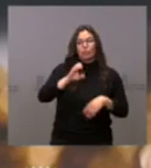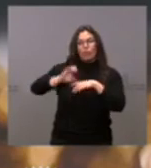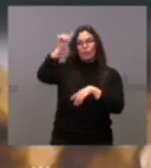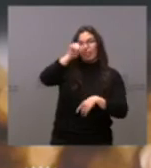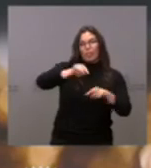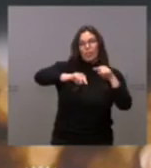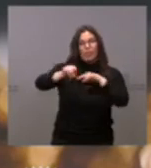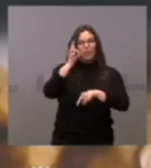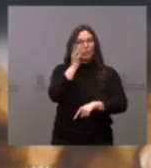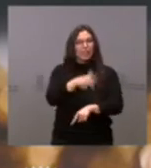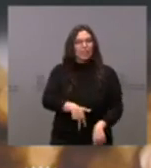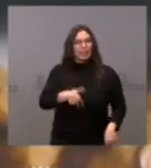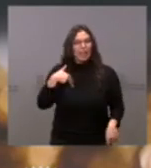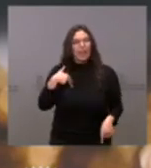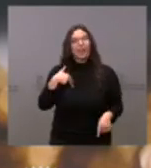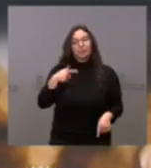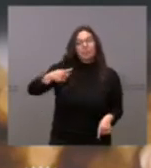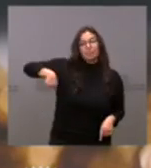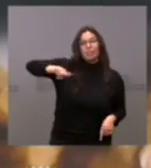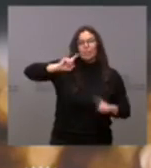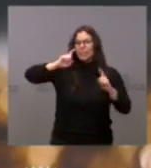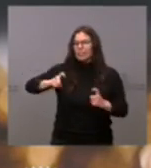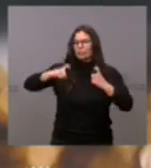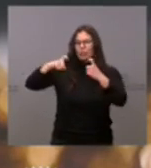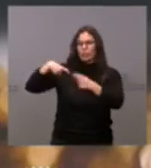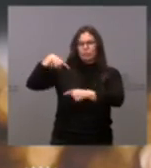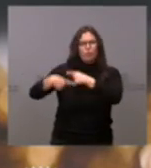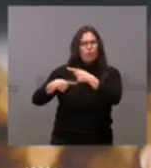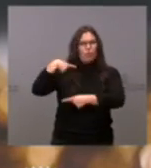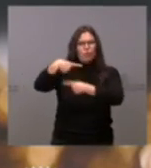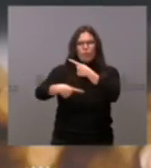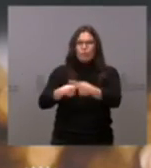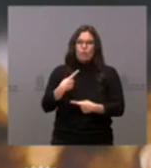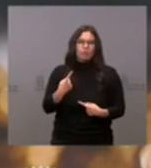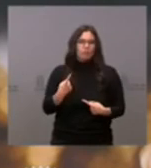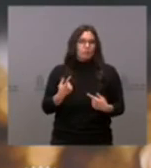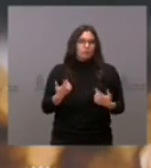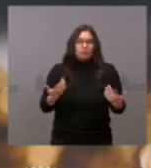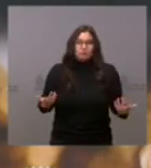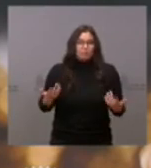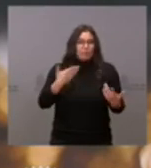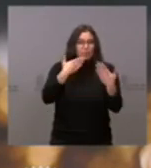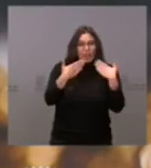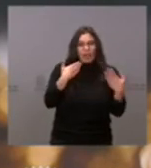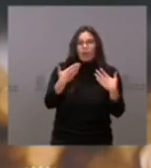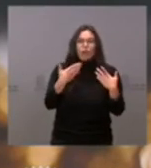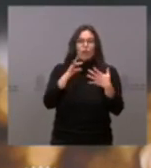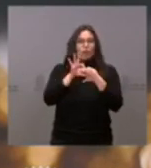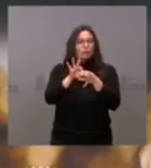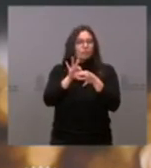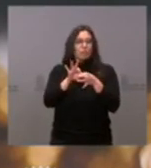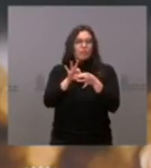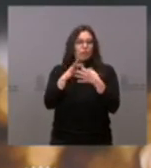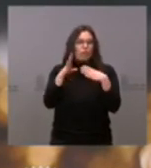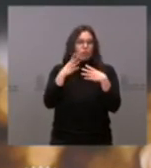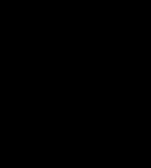directora general que hacen un esfuerzo cotidiano de bueno diálogo y relación con el